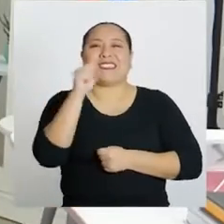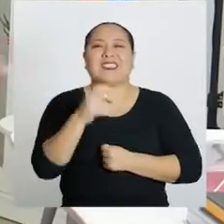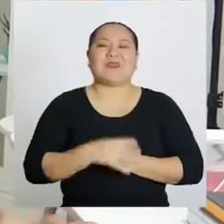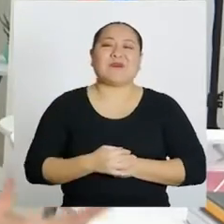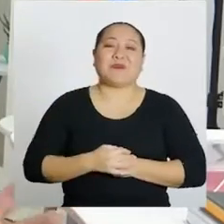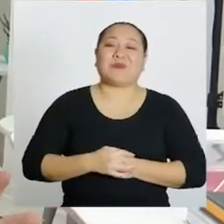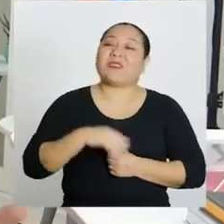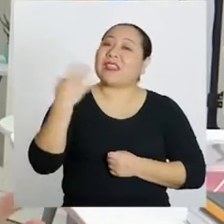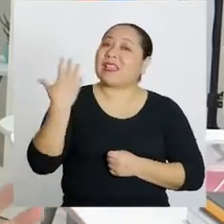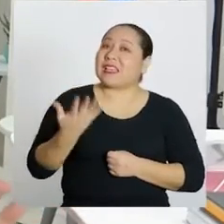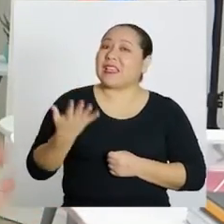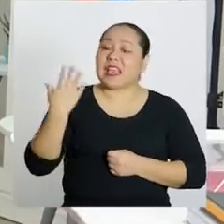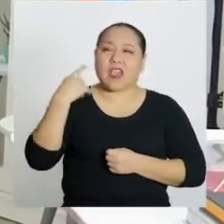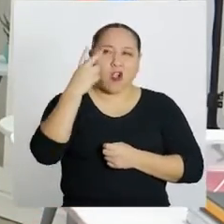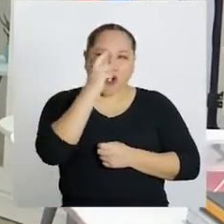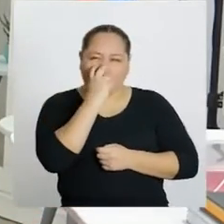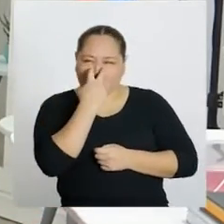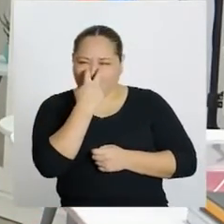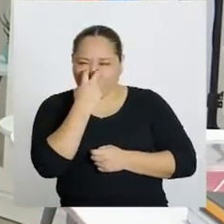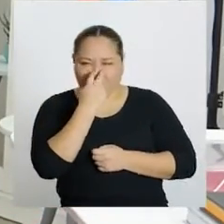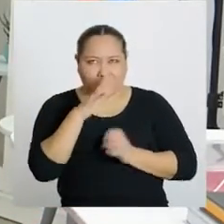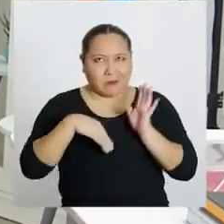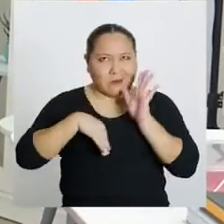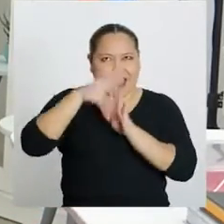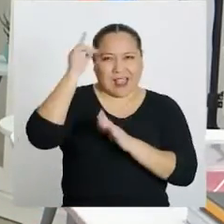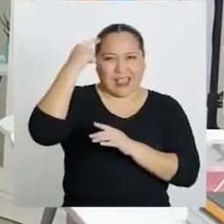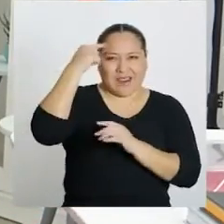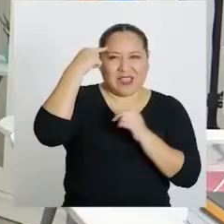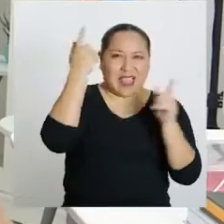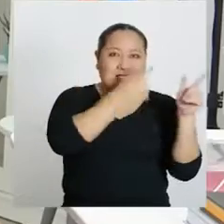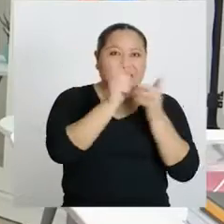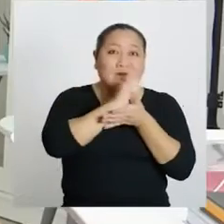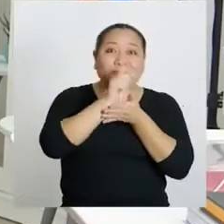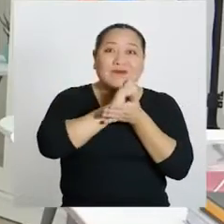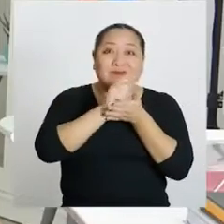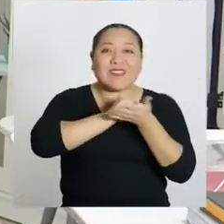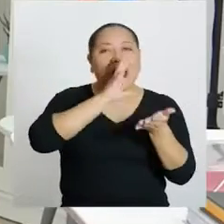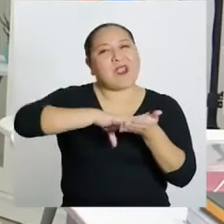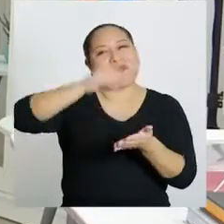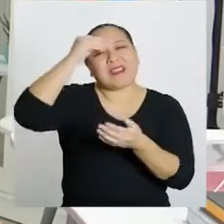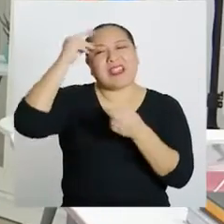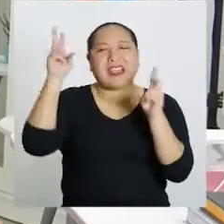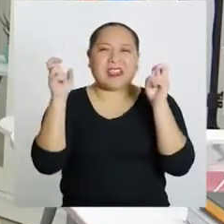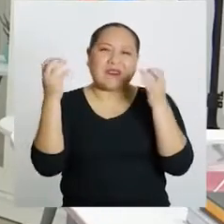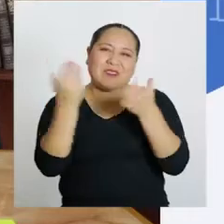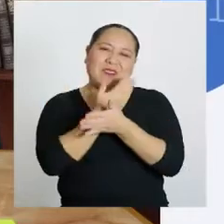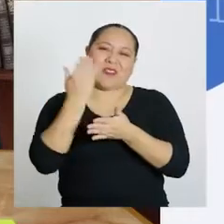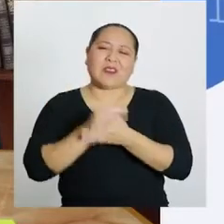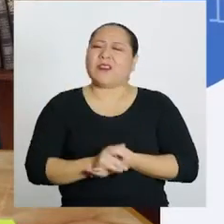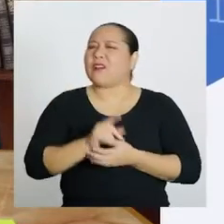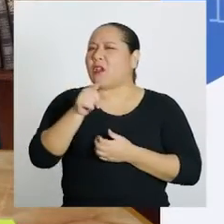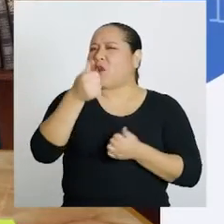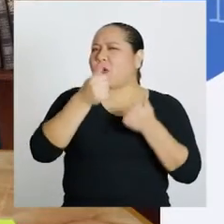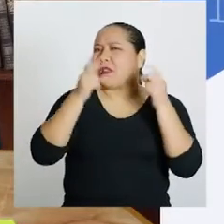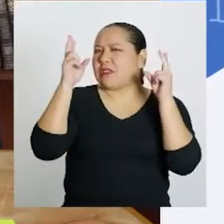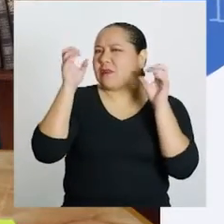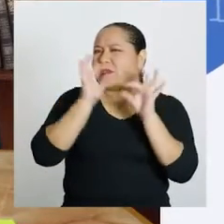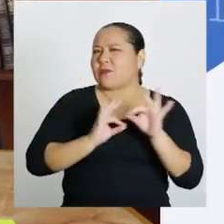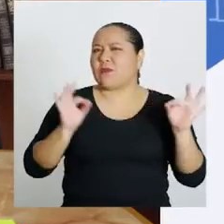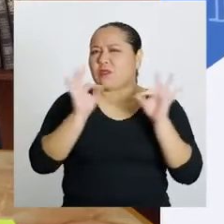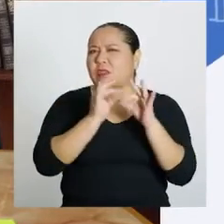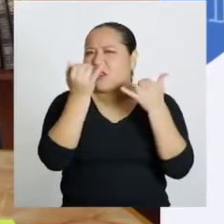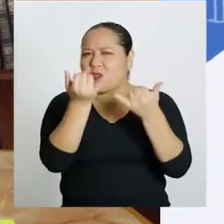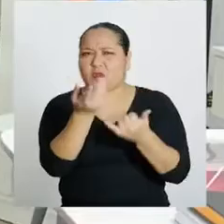es. Como siempre, tenemos la curiosidad alta y la mente lista para tomar notas y aprender de temas nuevos. ¿Qué tema te parece